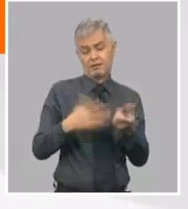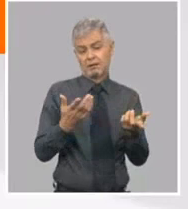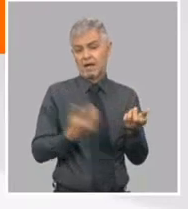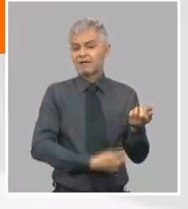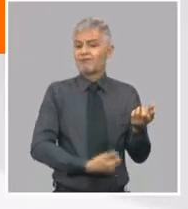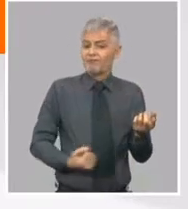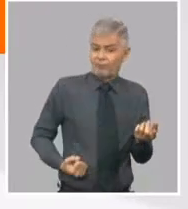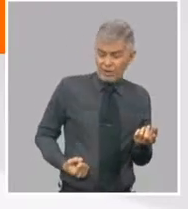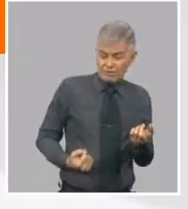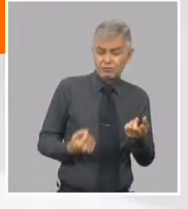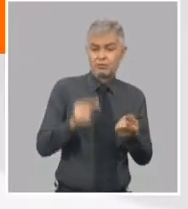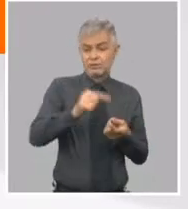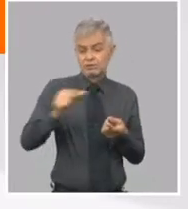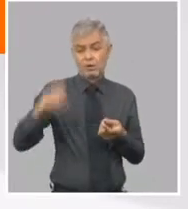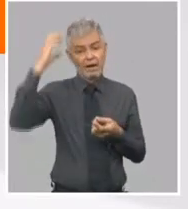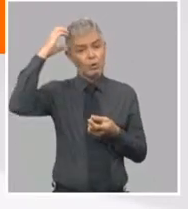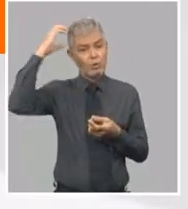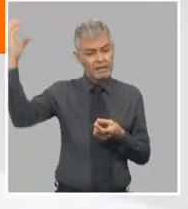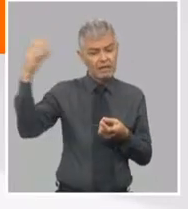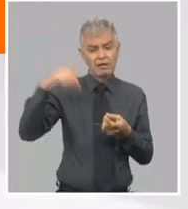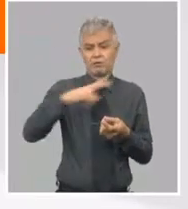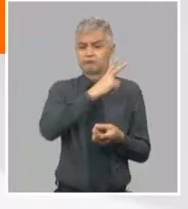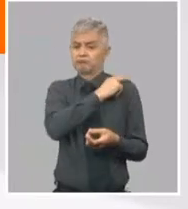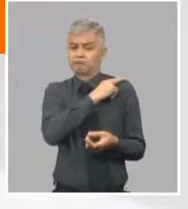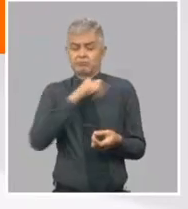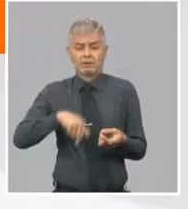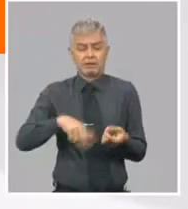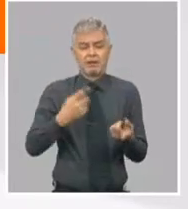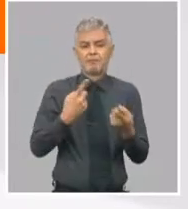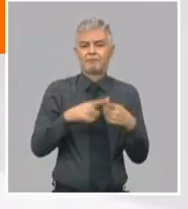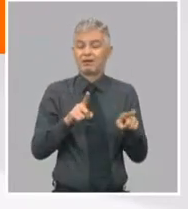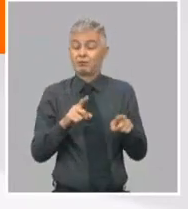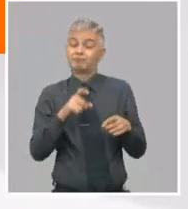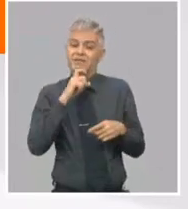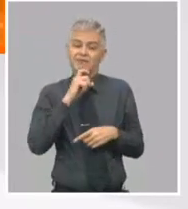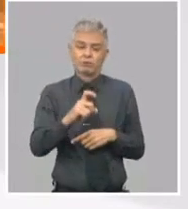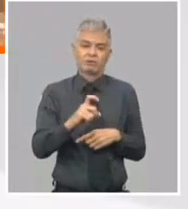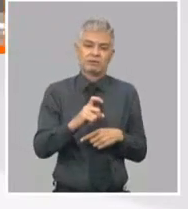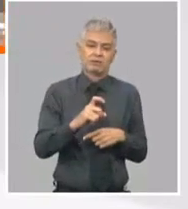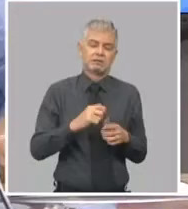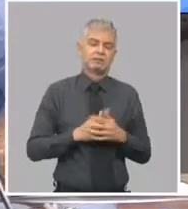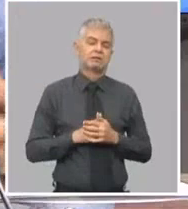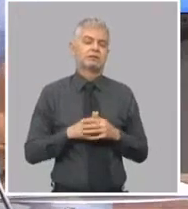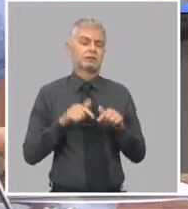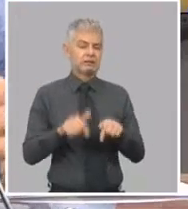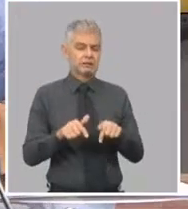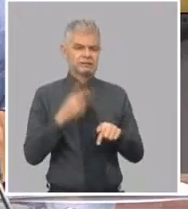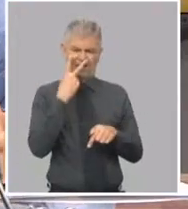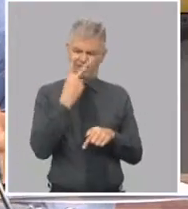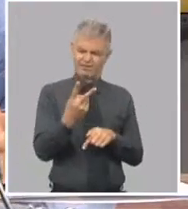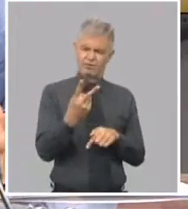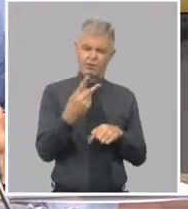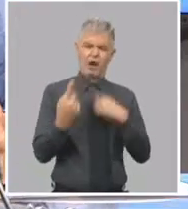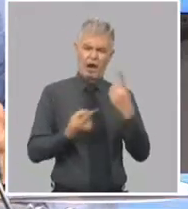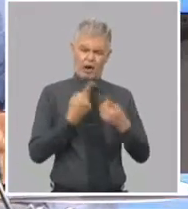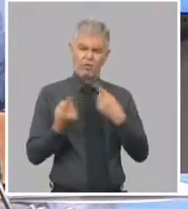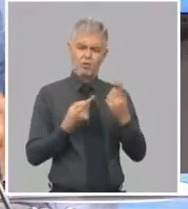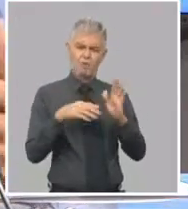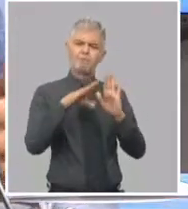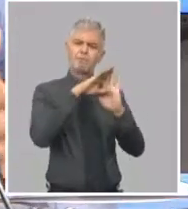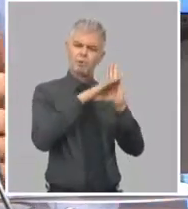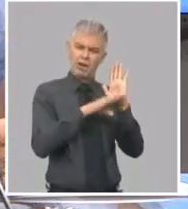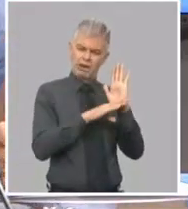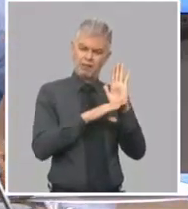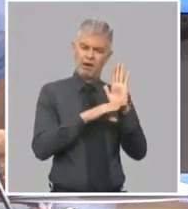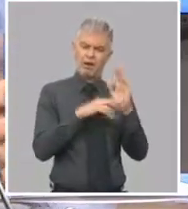transportistas de la ciudad y del gobierno y la otra de territorio no obstante pues como se ha visto también algunos programas que se han